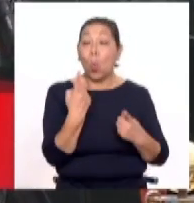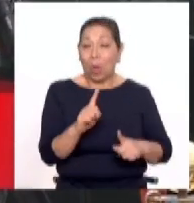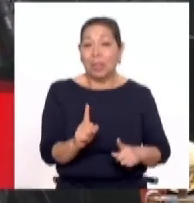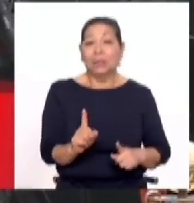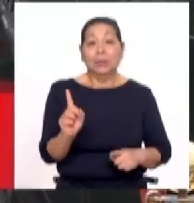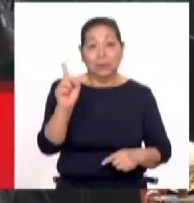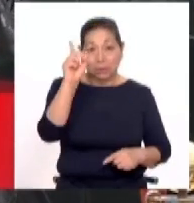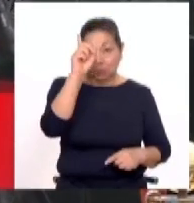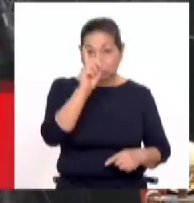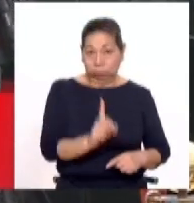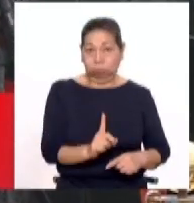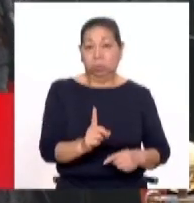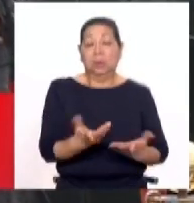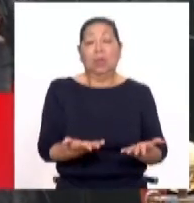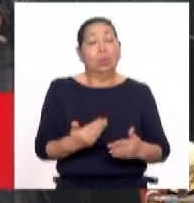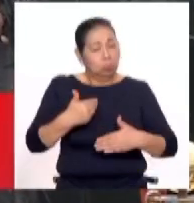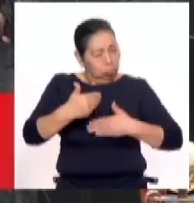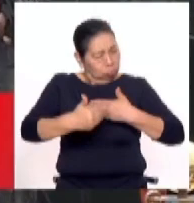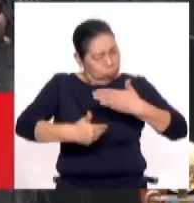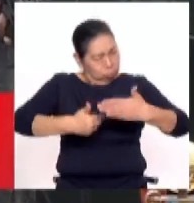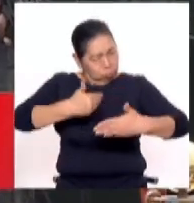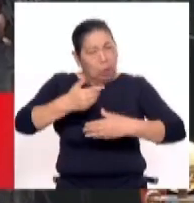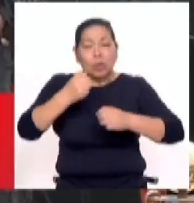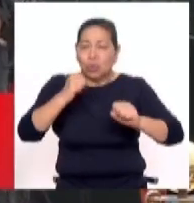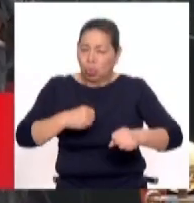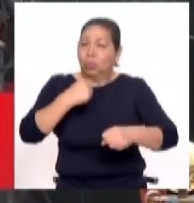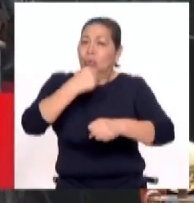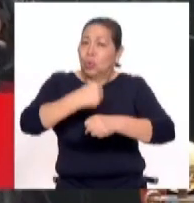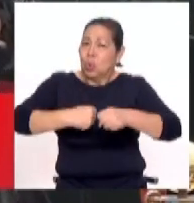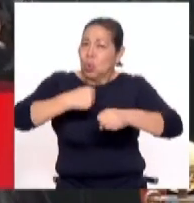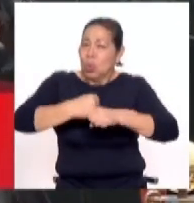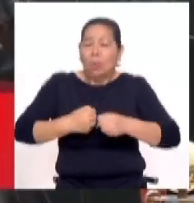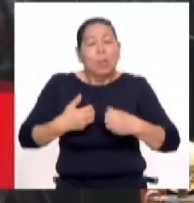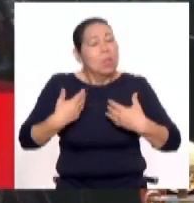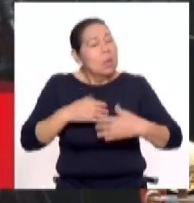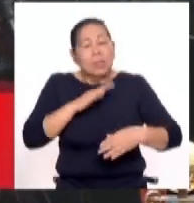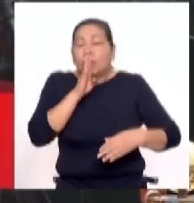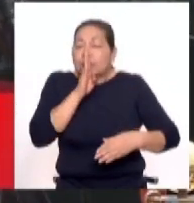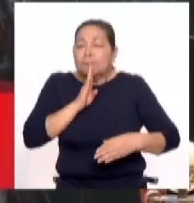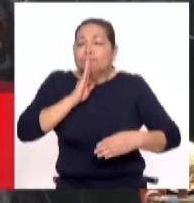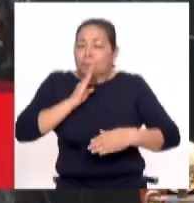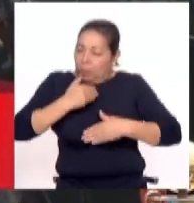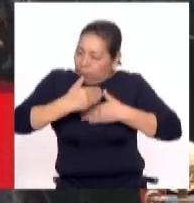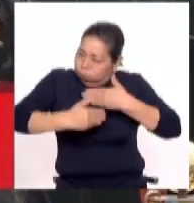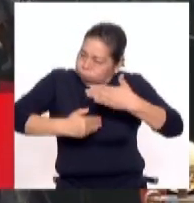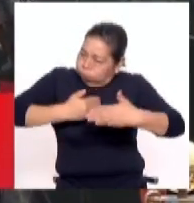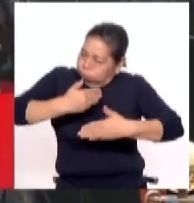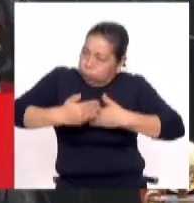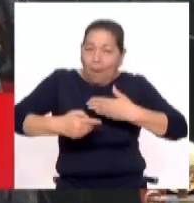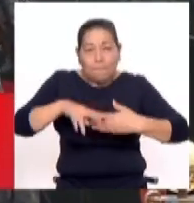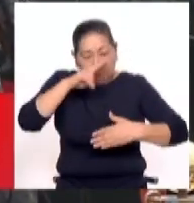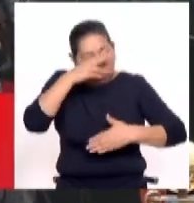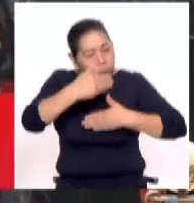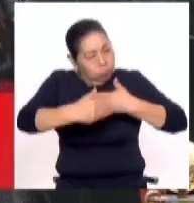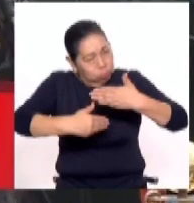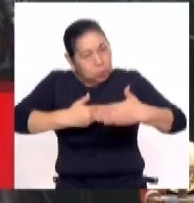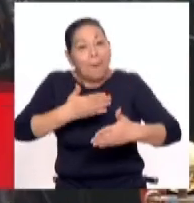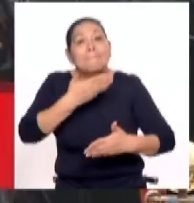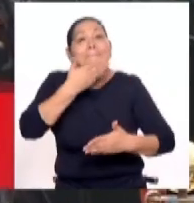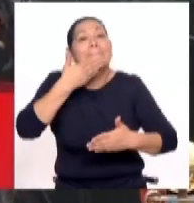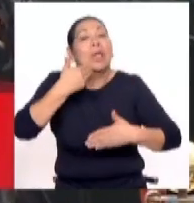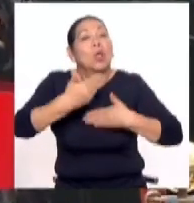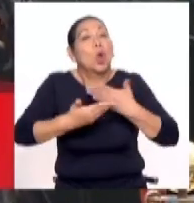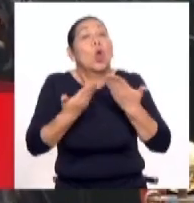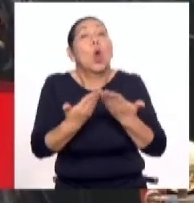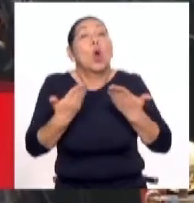momento seguiremos trabajando incansablemente y aportando para contribuir en mejorar